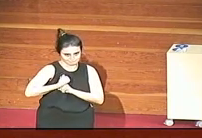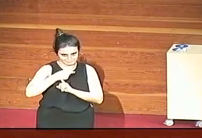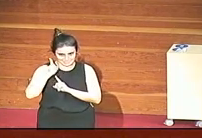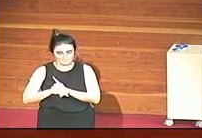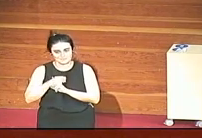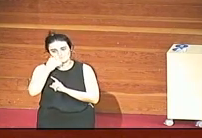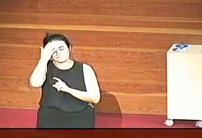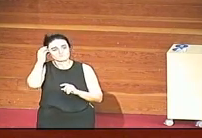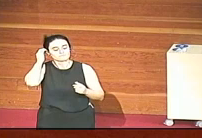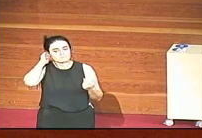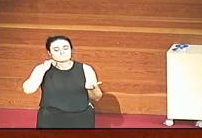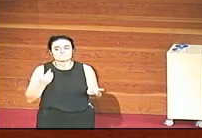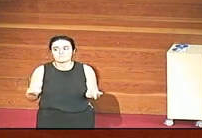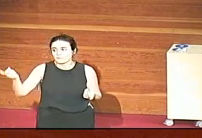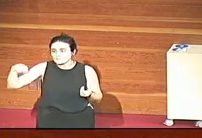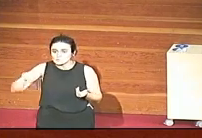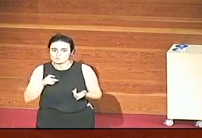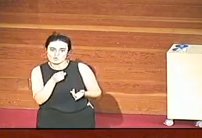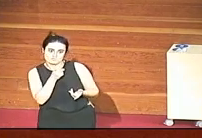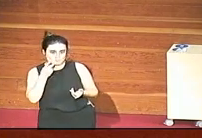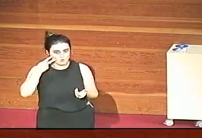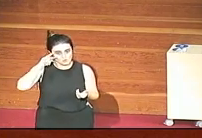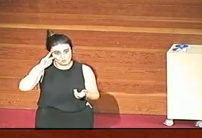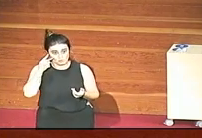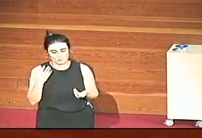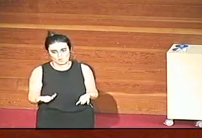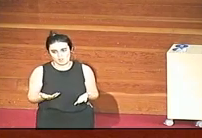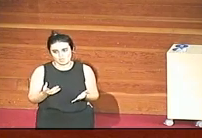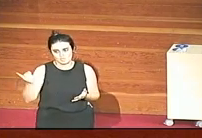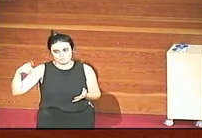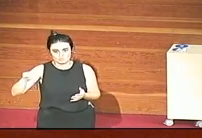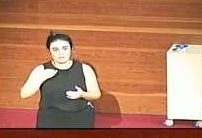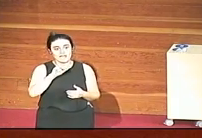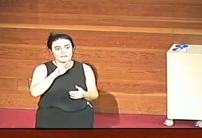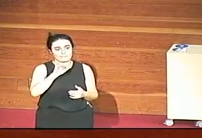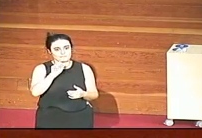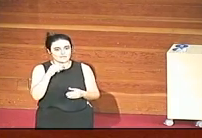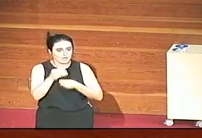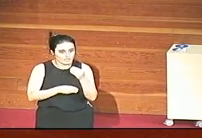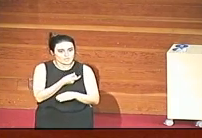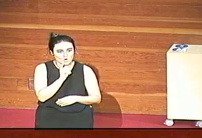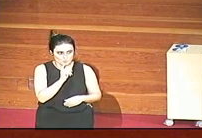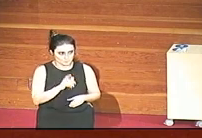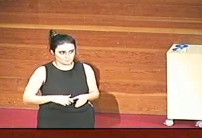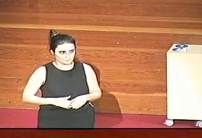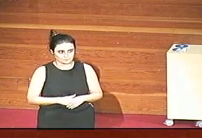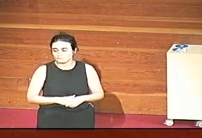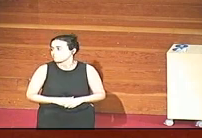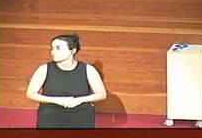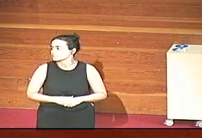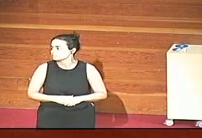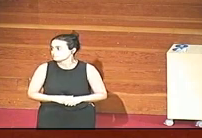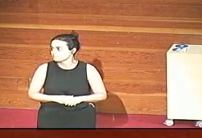como las habilidades vosotros y como lo hacéis desde apia también pues ahí yo creo que hay